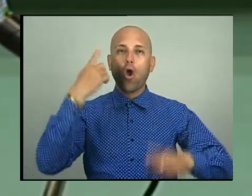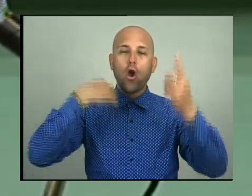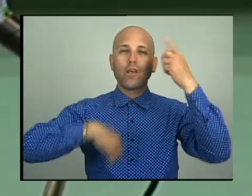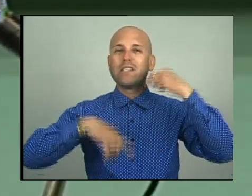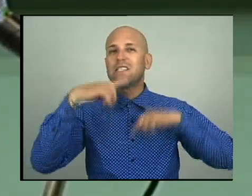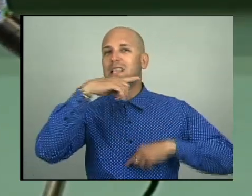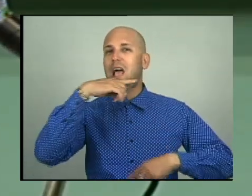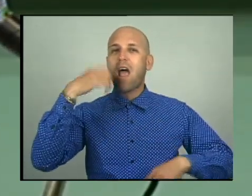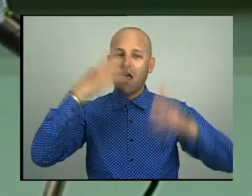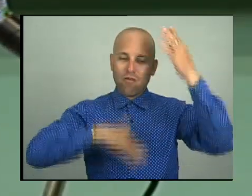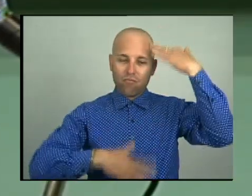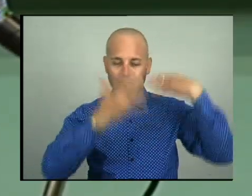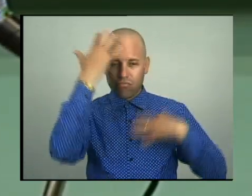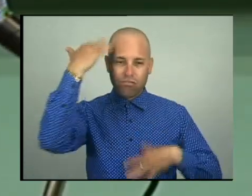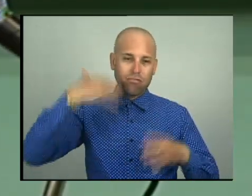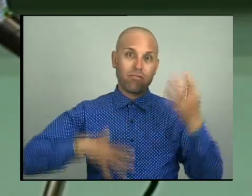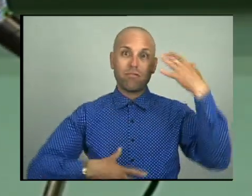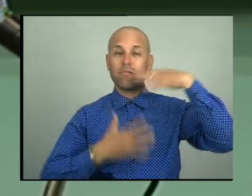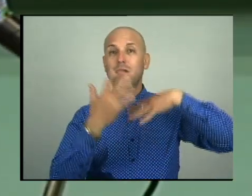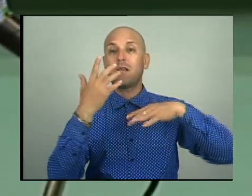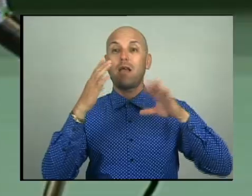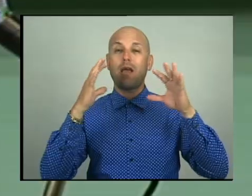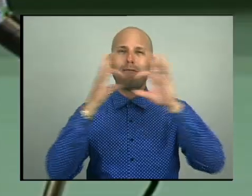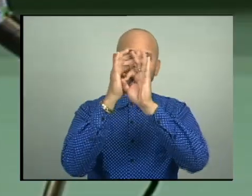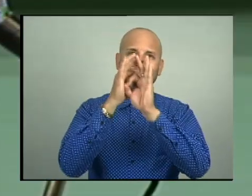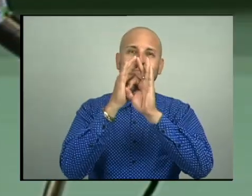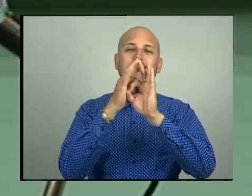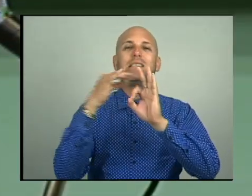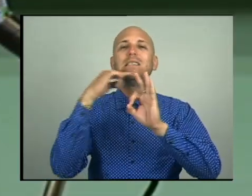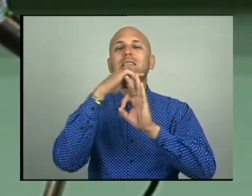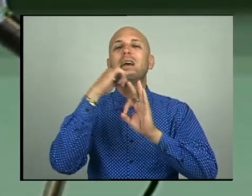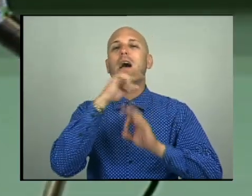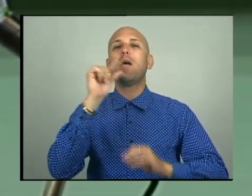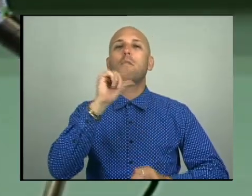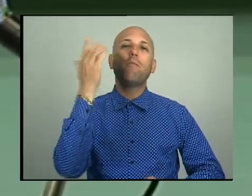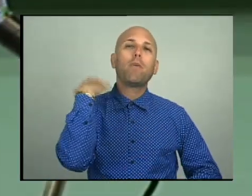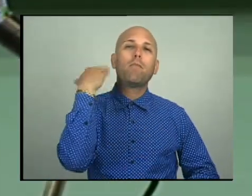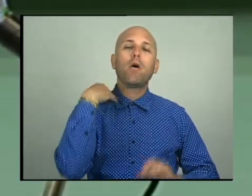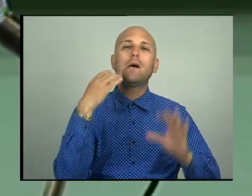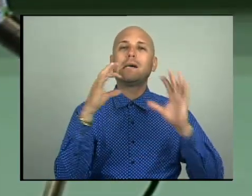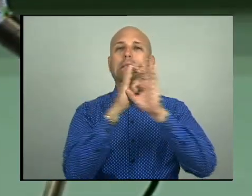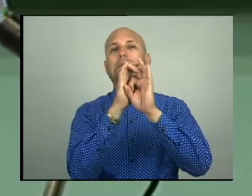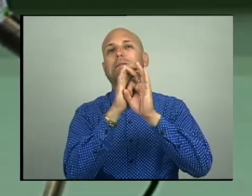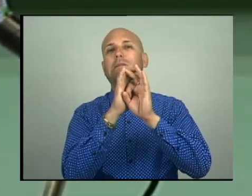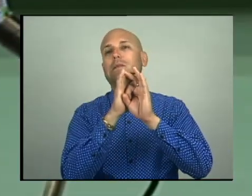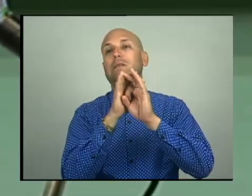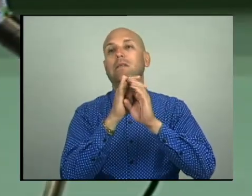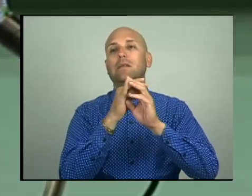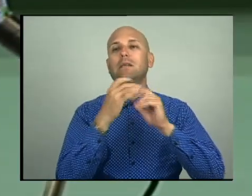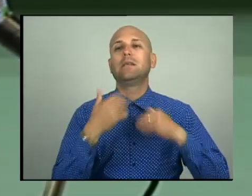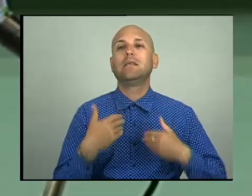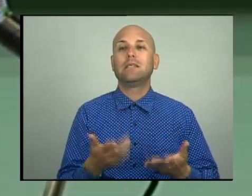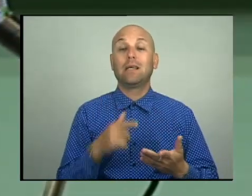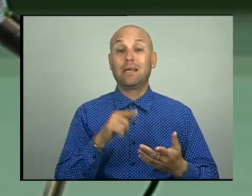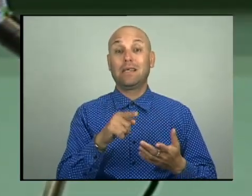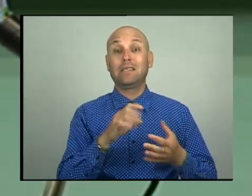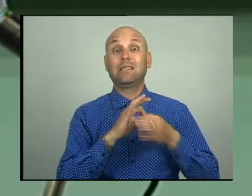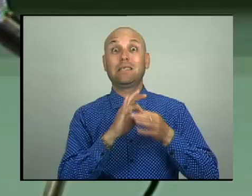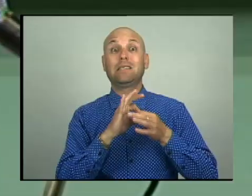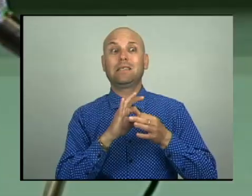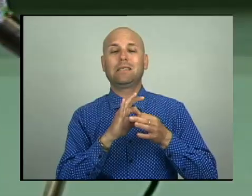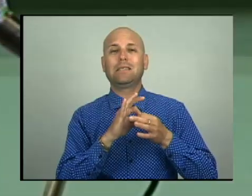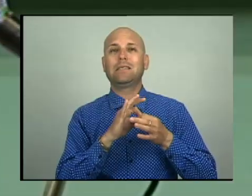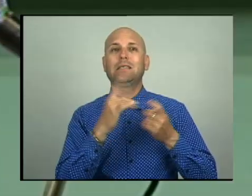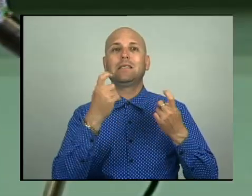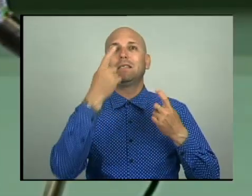a los pulmones oxigenarse. Al estar eso estrecho, pues va muy poca sangre a los pulmones, y entonces ese falo severo necesita